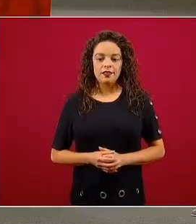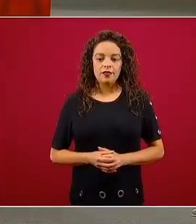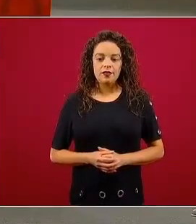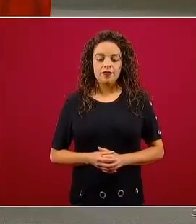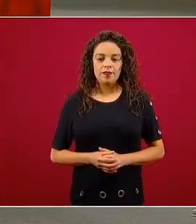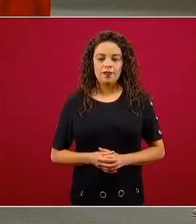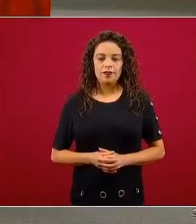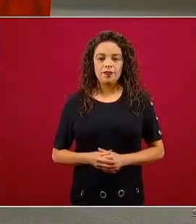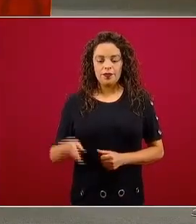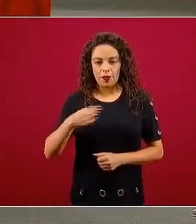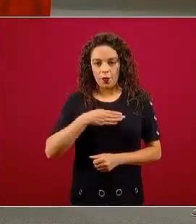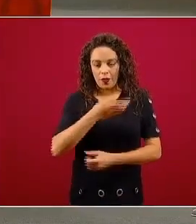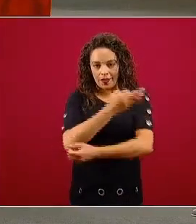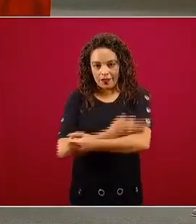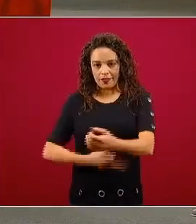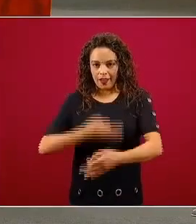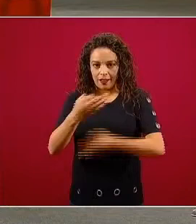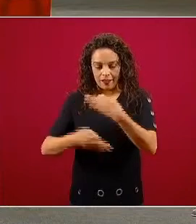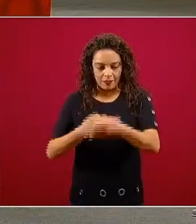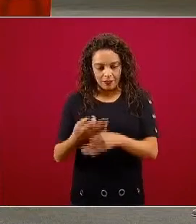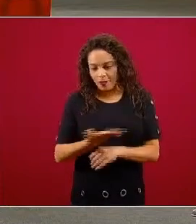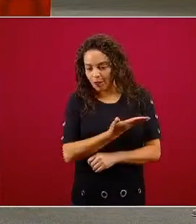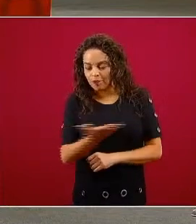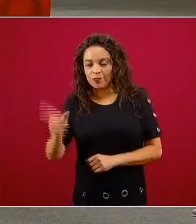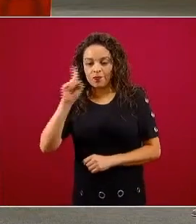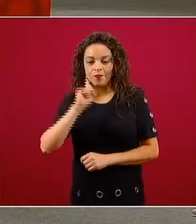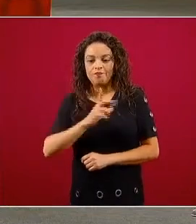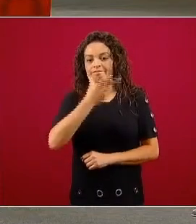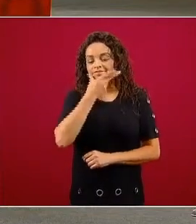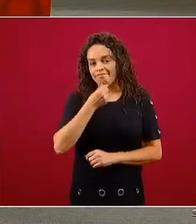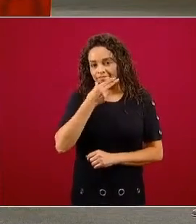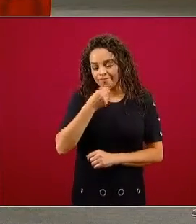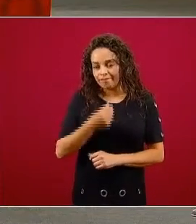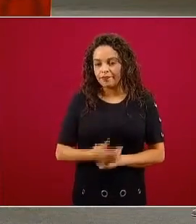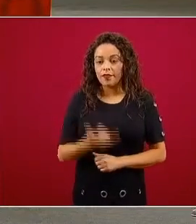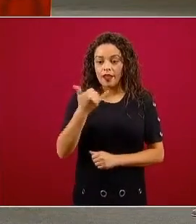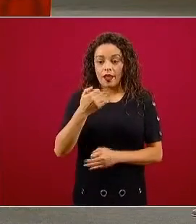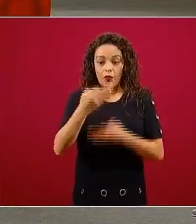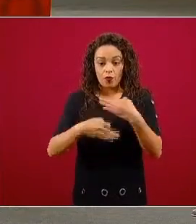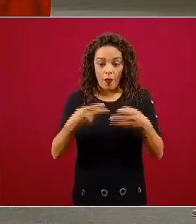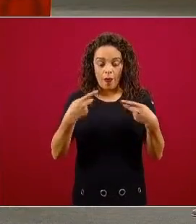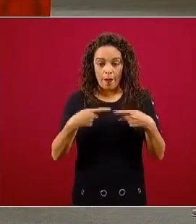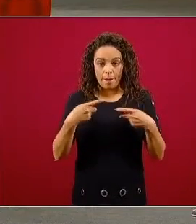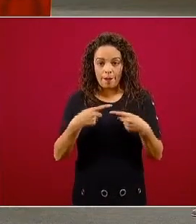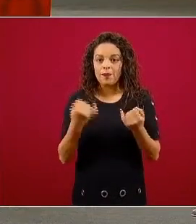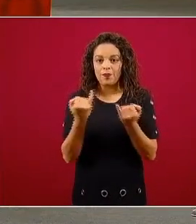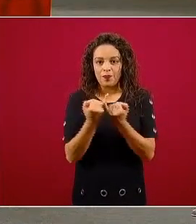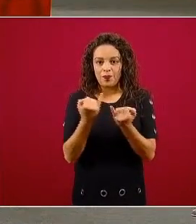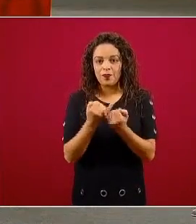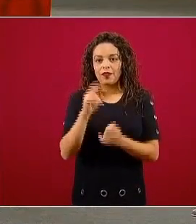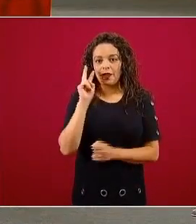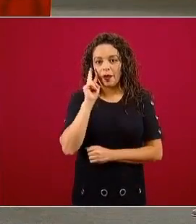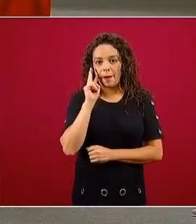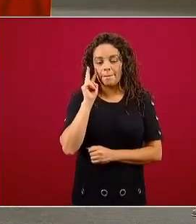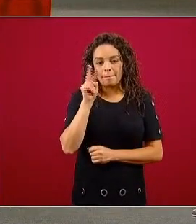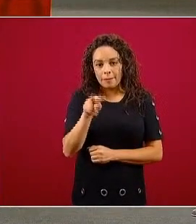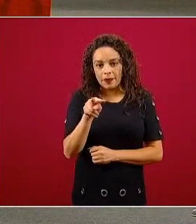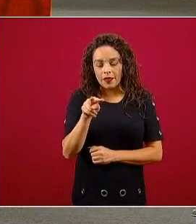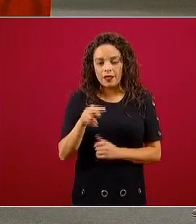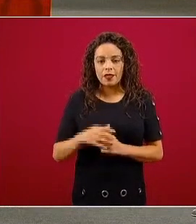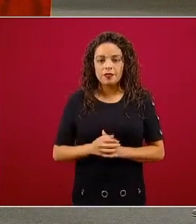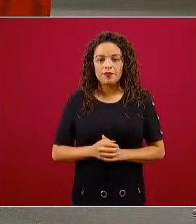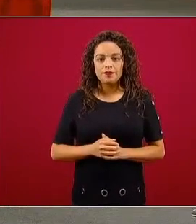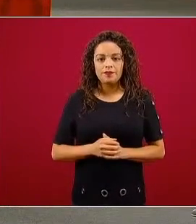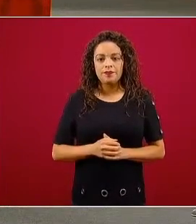Bien, muy buenas tardes con todas y todos los aquí presentes, así también como con todas las personas que nos hacen el favor de tomarse un